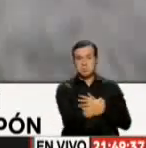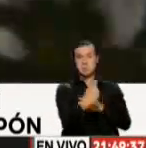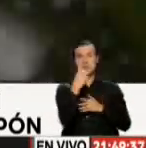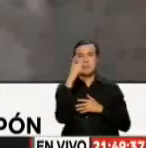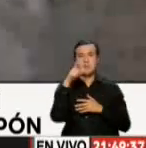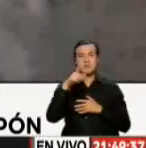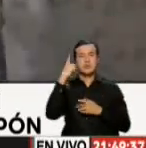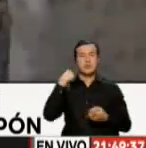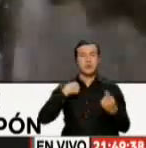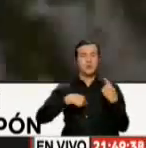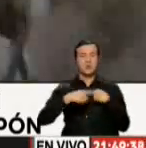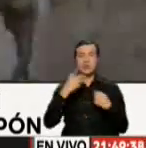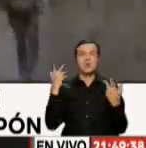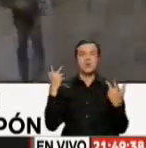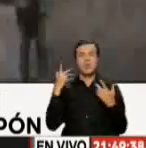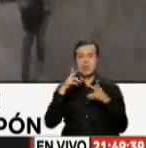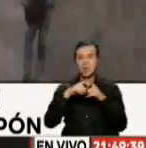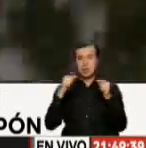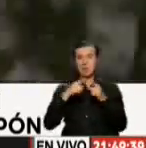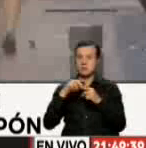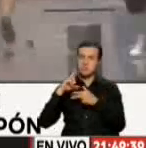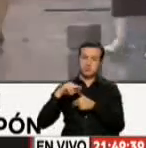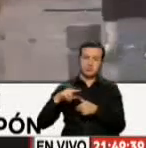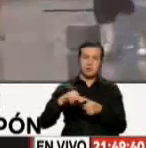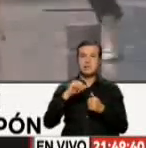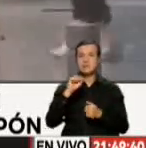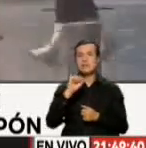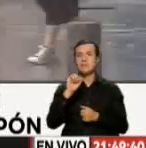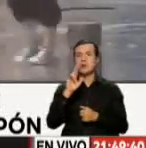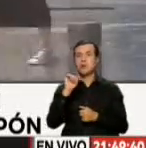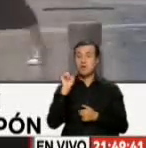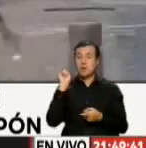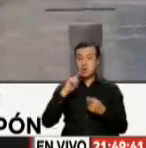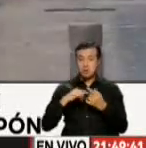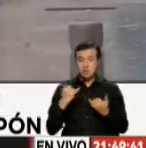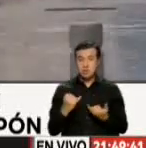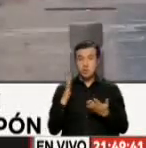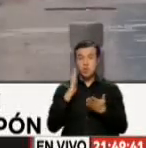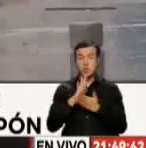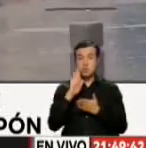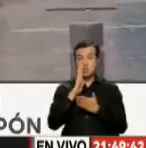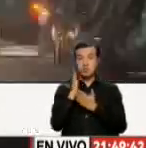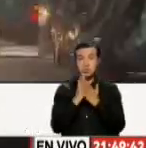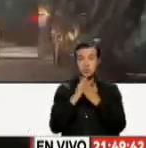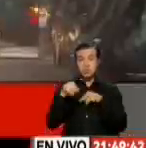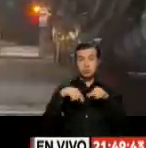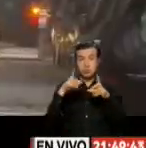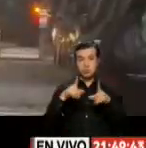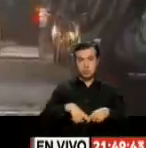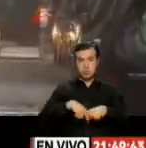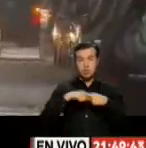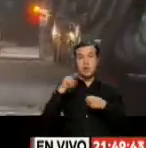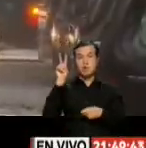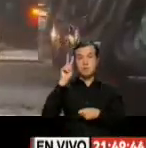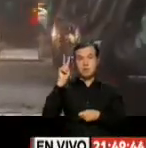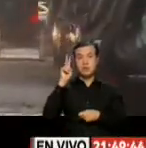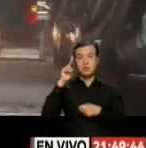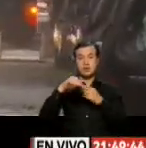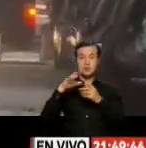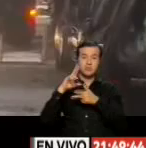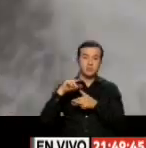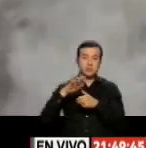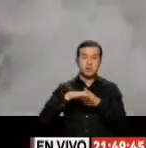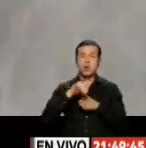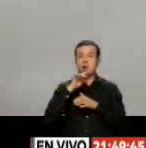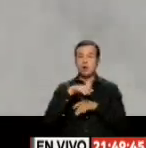herido. Japón se prepara también para la llegada del tifón Cimarrón. De momento se suspendieron los servicios de transporte. Este viernes avanzará hacia